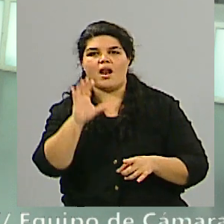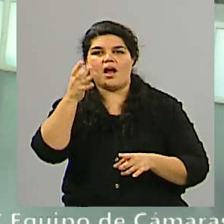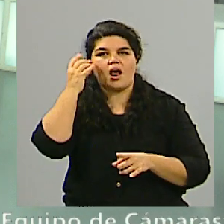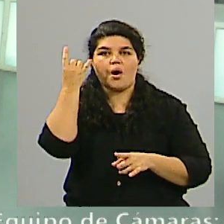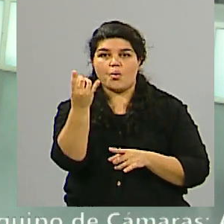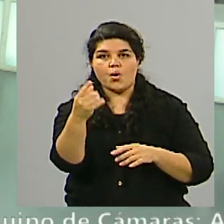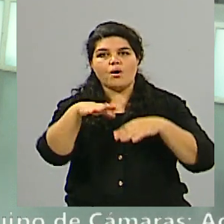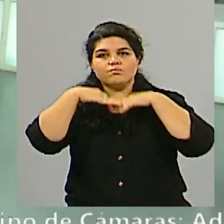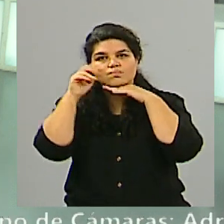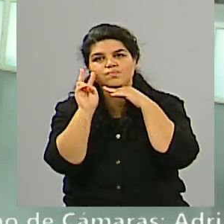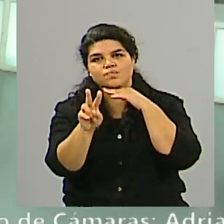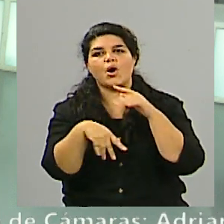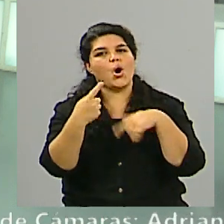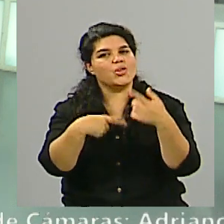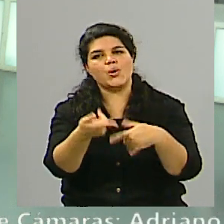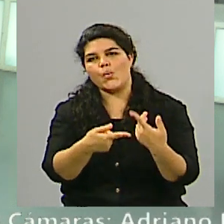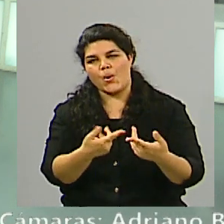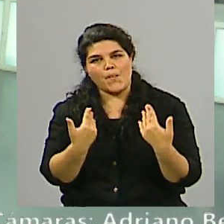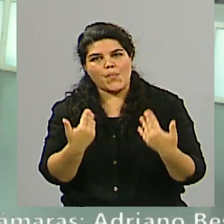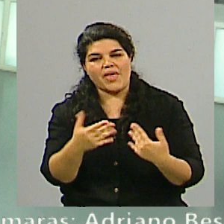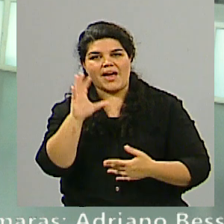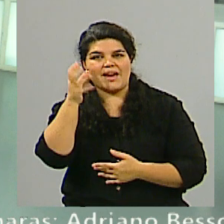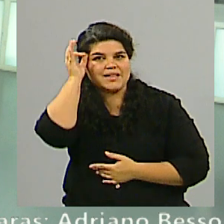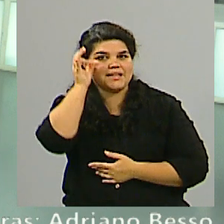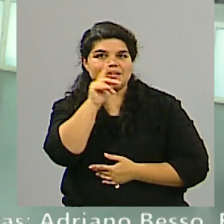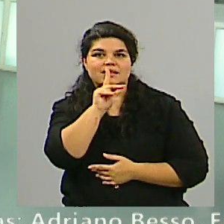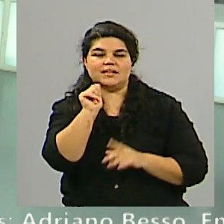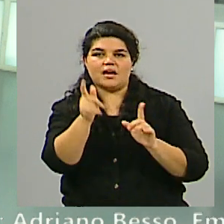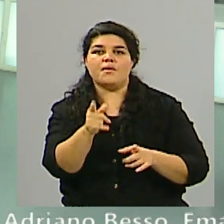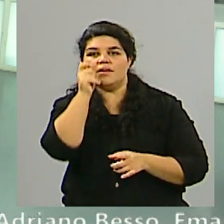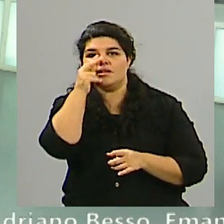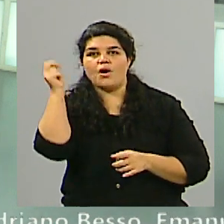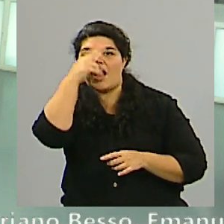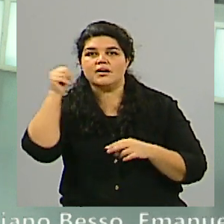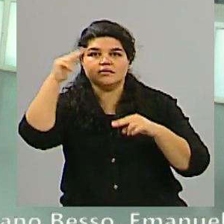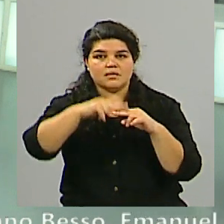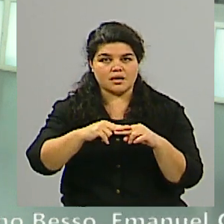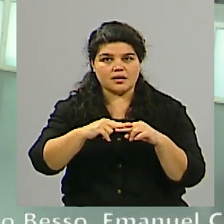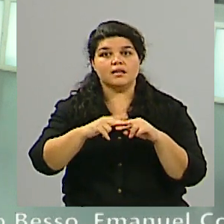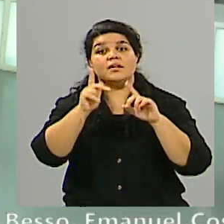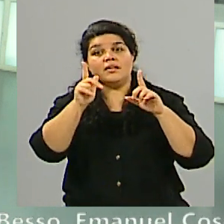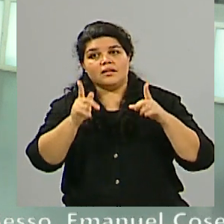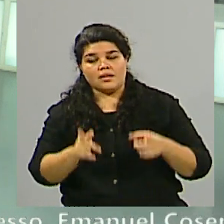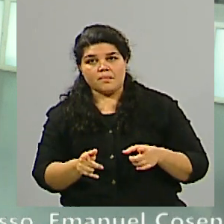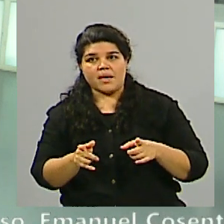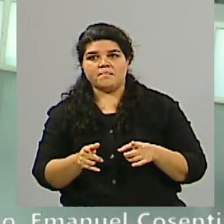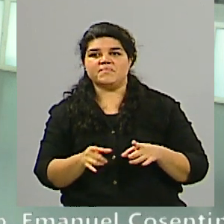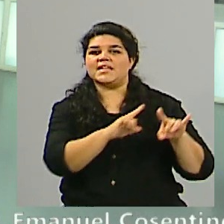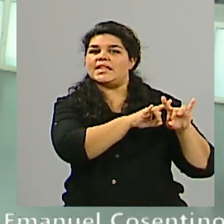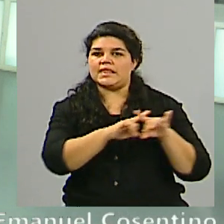programación de Señal U, en el canal 30 de la TDA, canal 22 de Supercanal HD, y si no, a través de